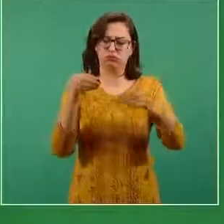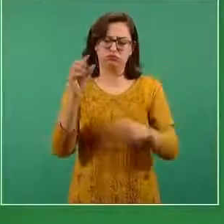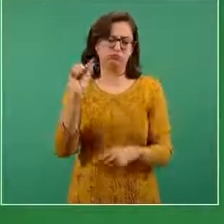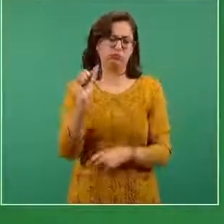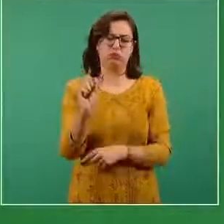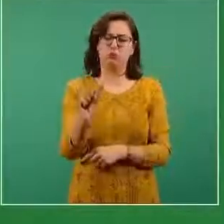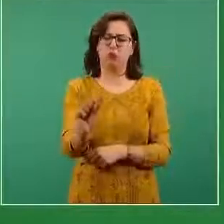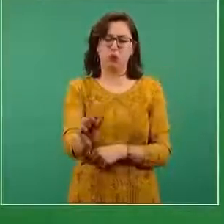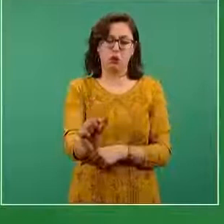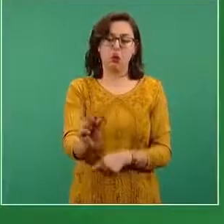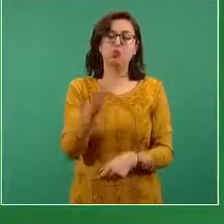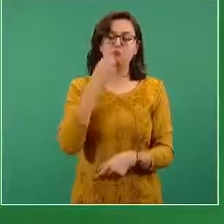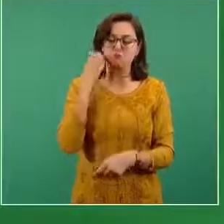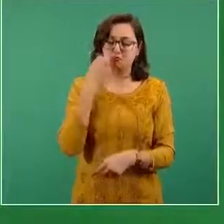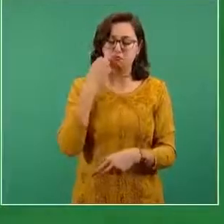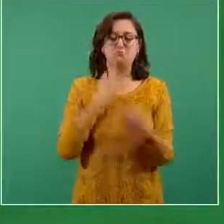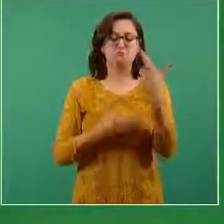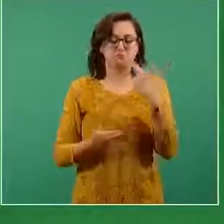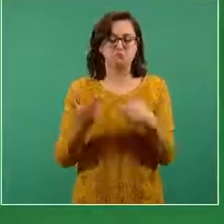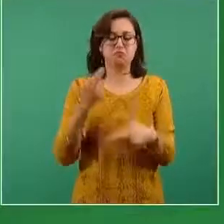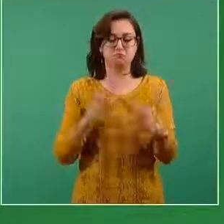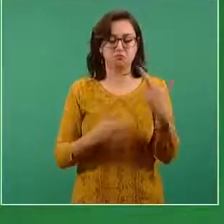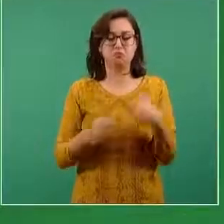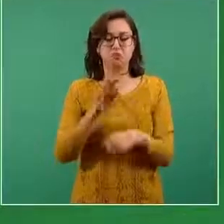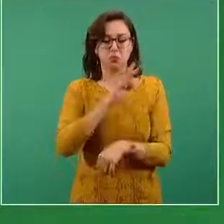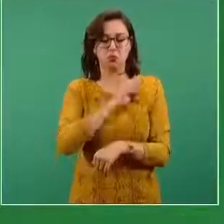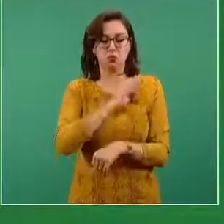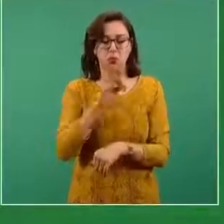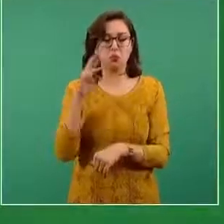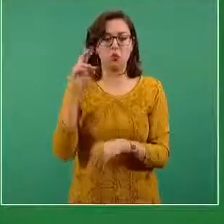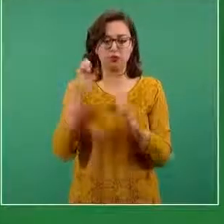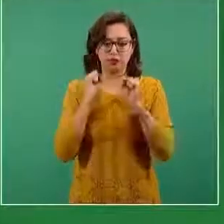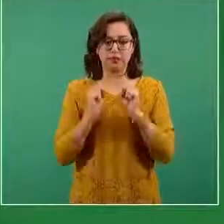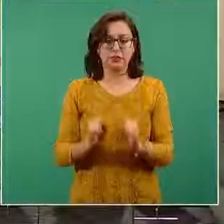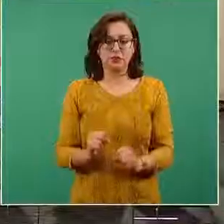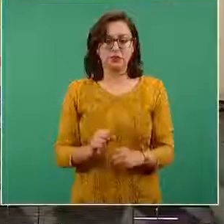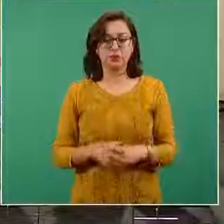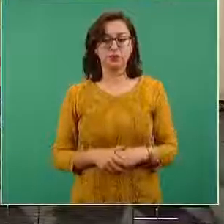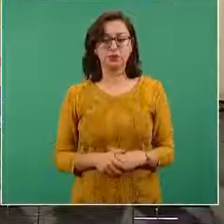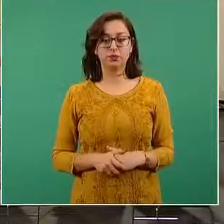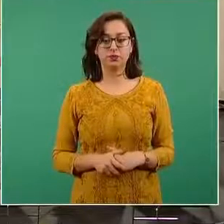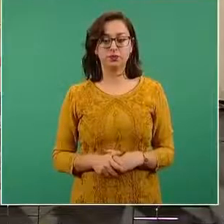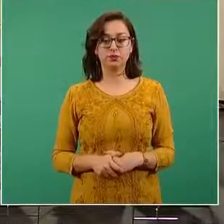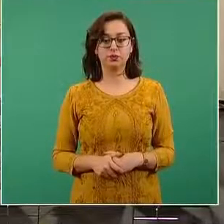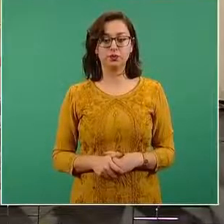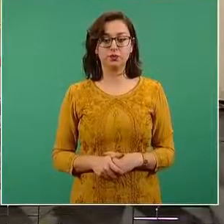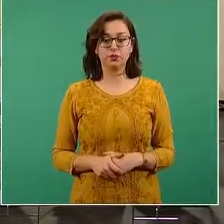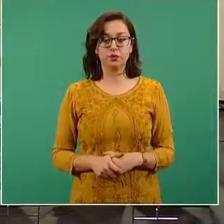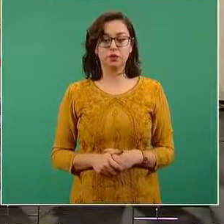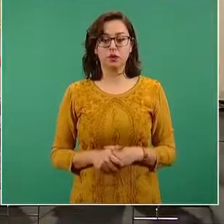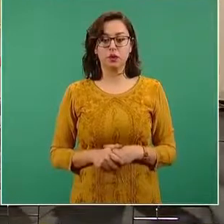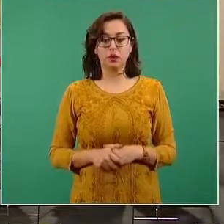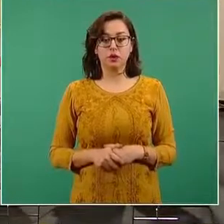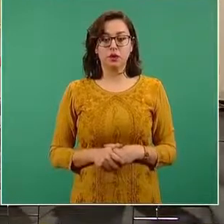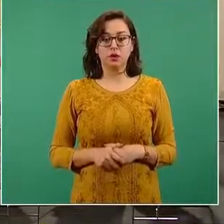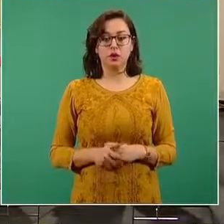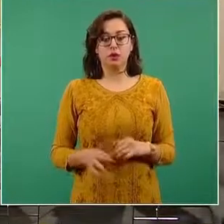posible, y que entonces el retorno a clases pueda ser obviamente lo más seguro. Y finalmente, maestro